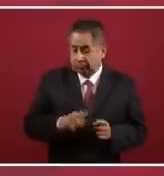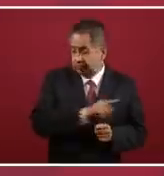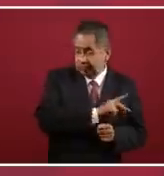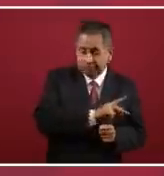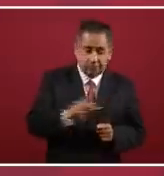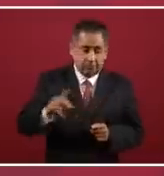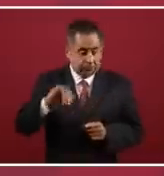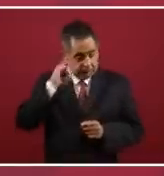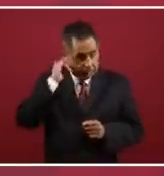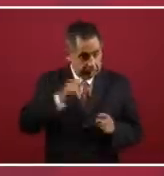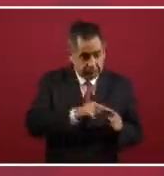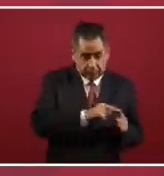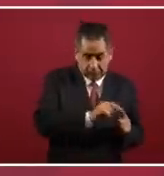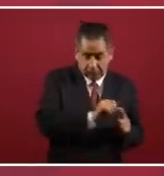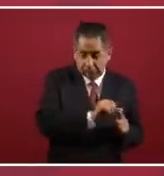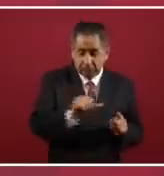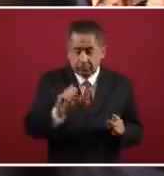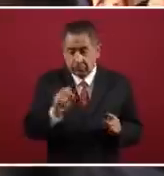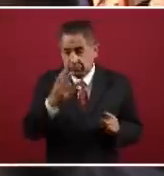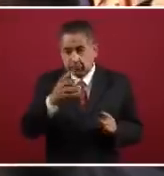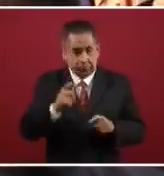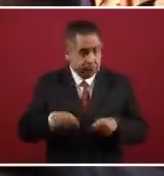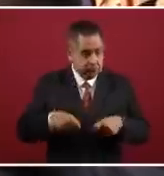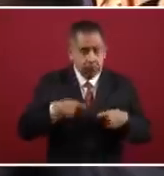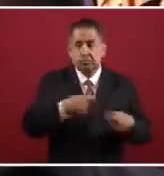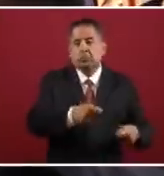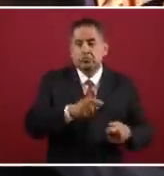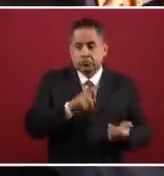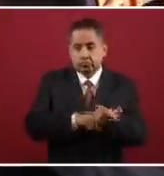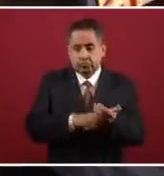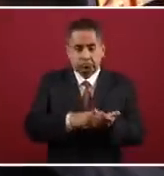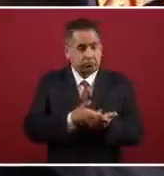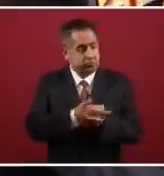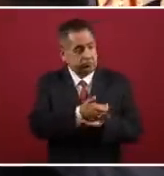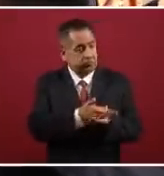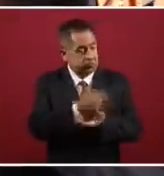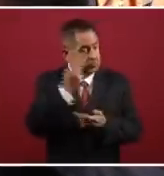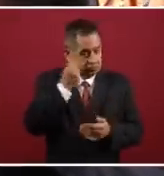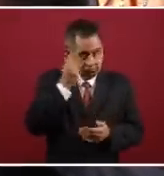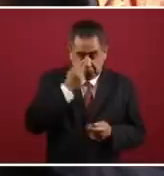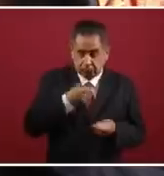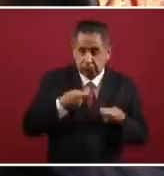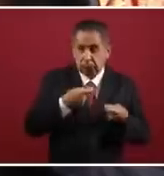0 a 64 años la pensión